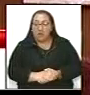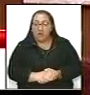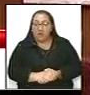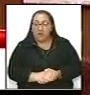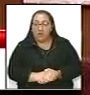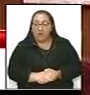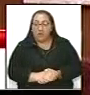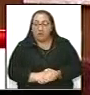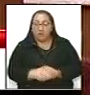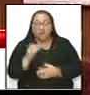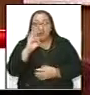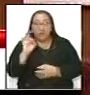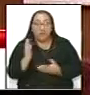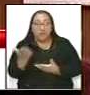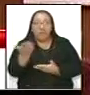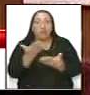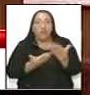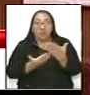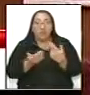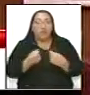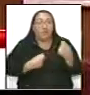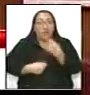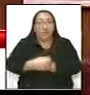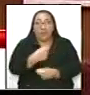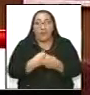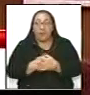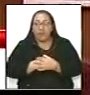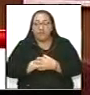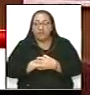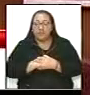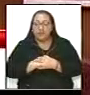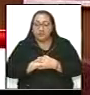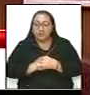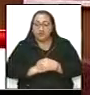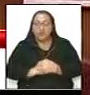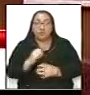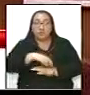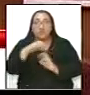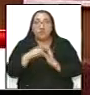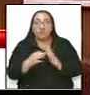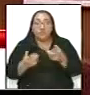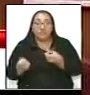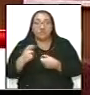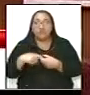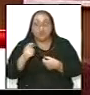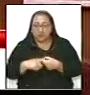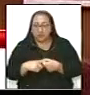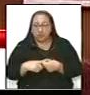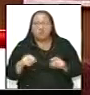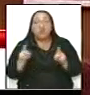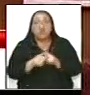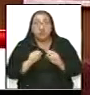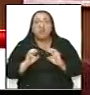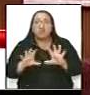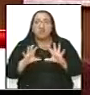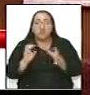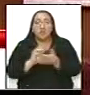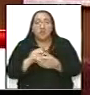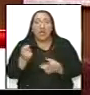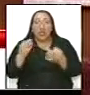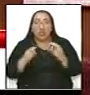de rentabilidad, de mercado. Es un proyecto donde participa y también dinamiza la